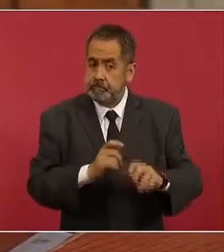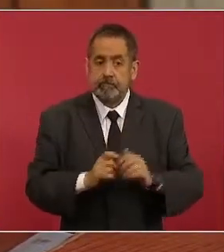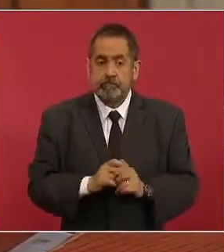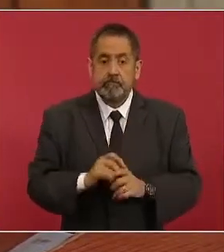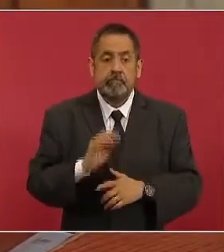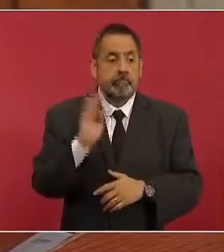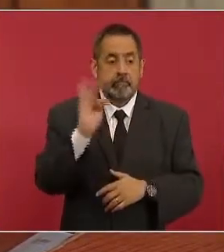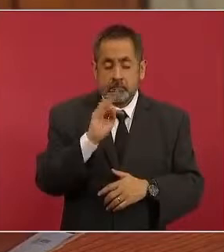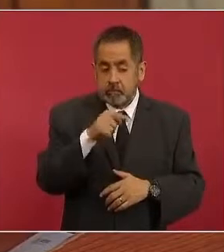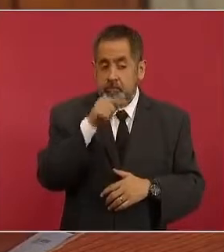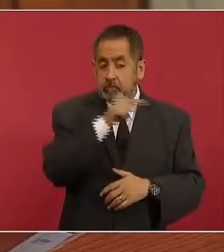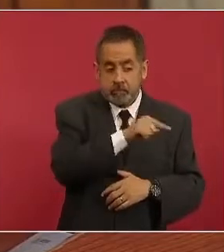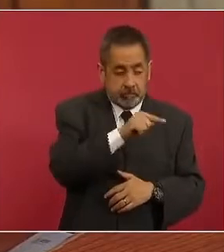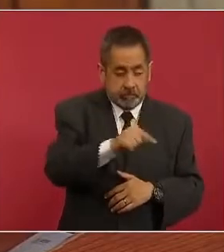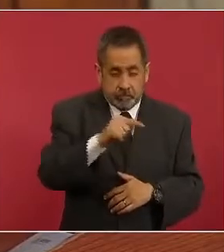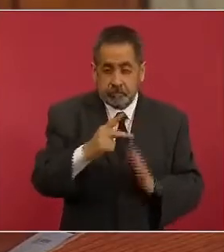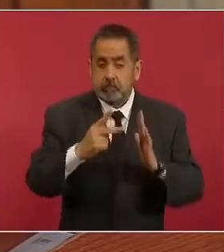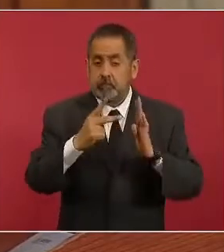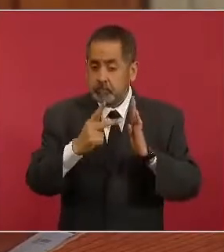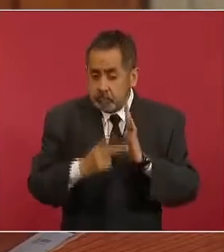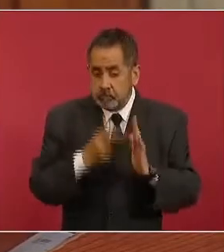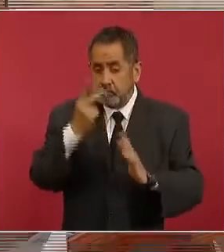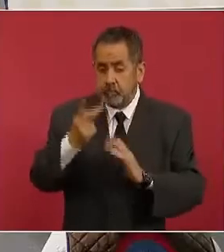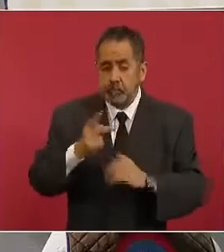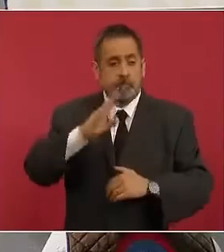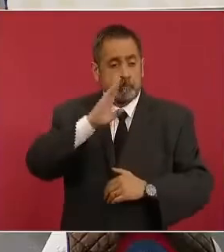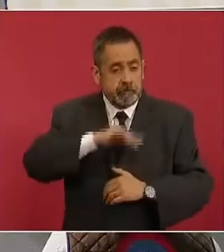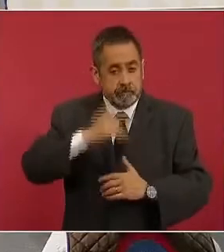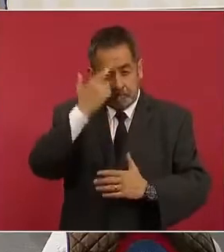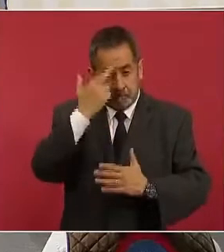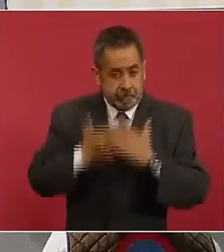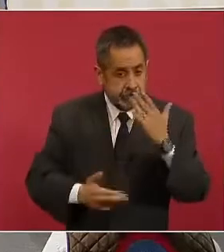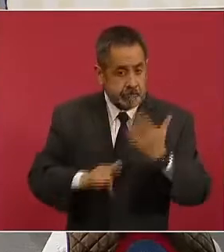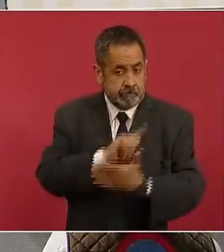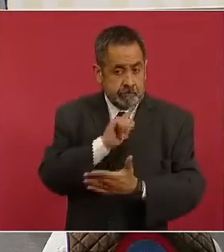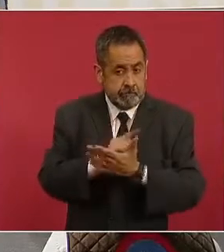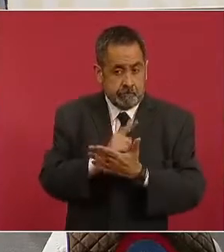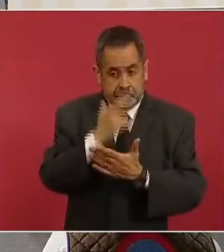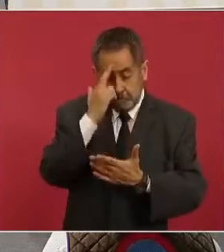si hay actos de reincidencia